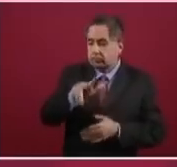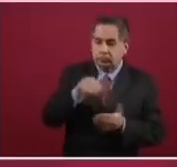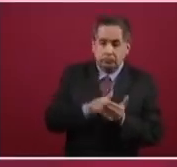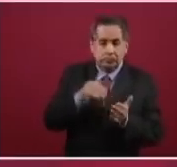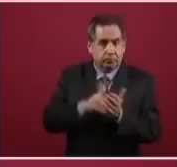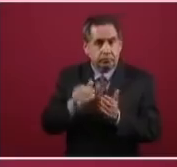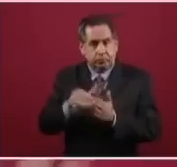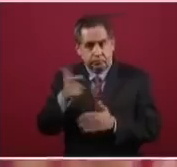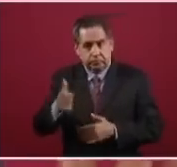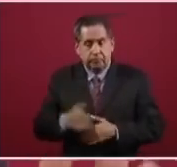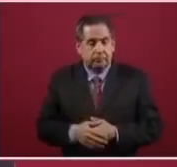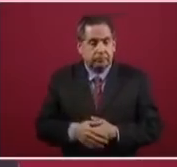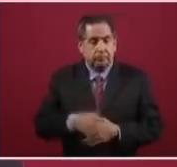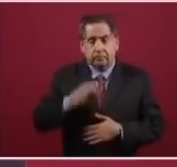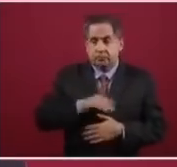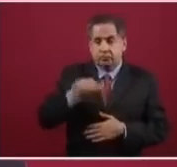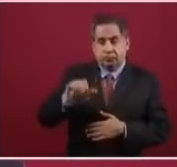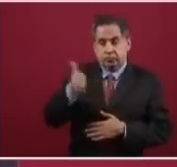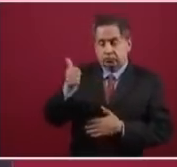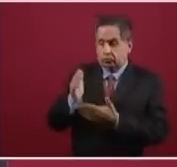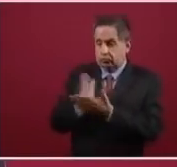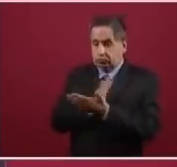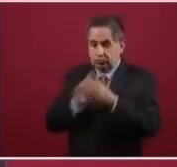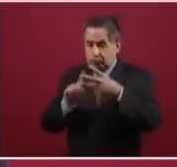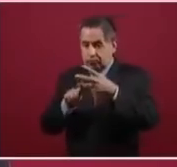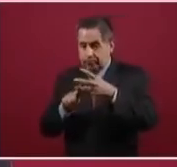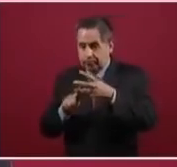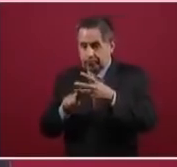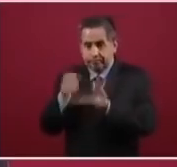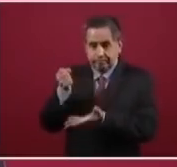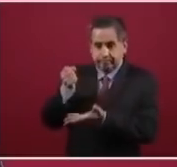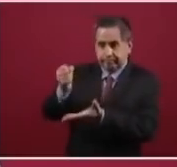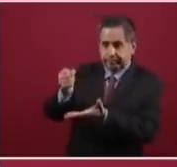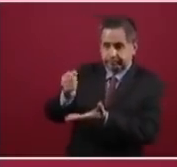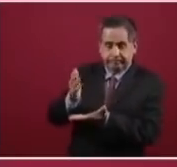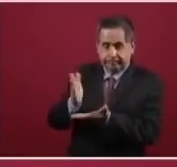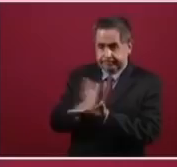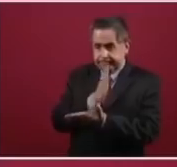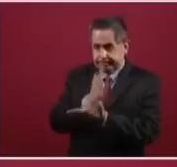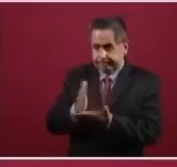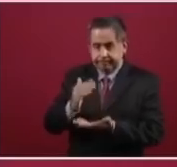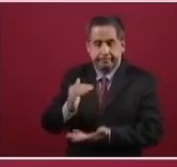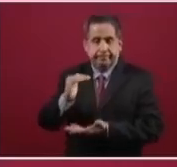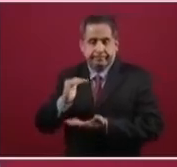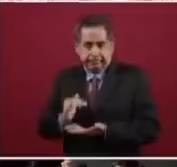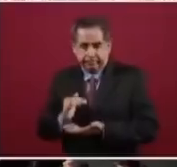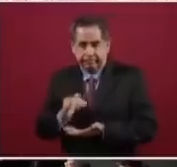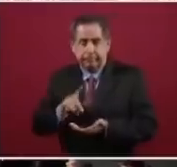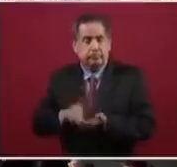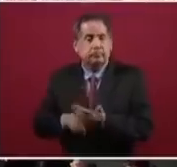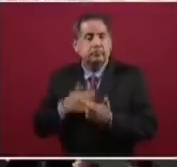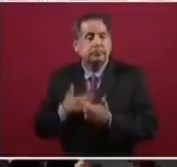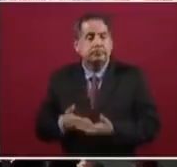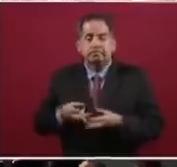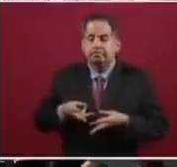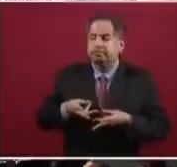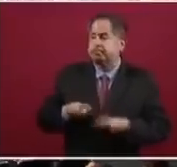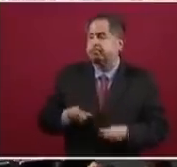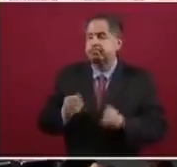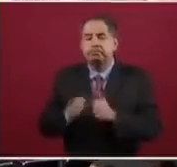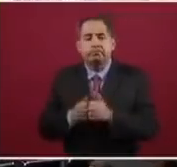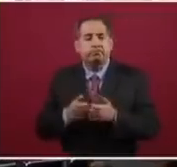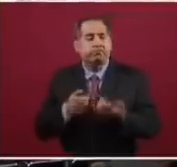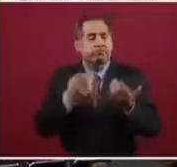de pesos hay un paquete por separado que no asociado con el presupuesto que tiene que ver con cómo dinamizar la economía a través